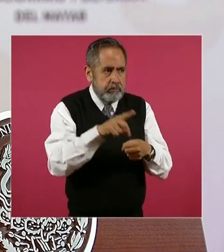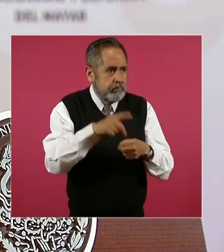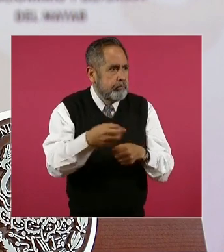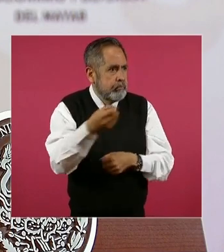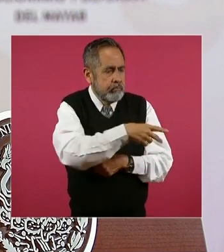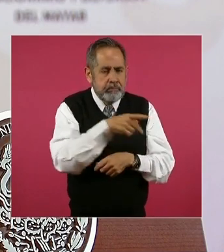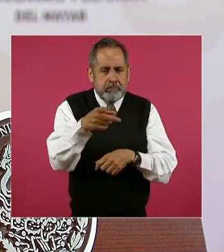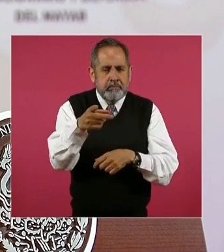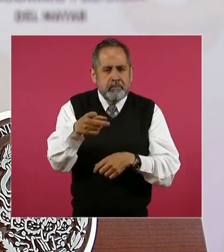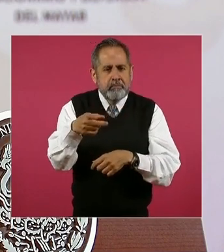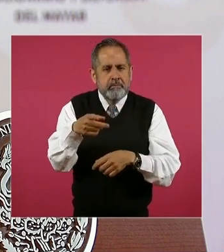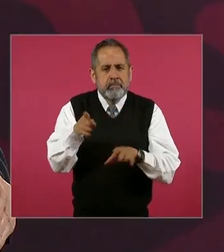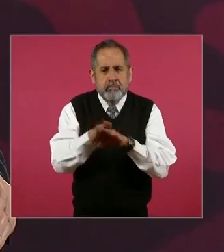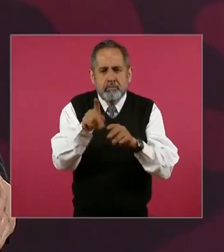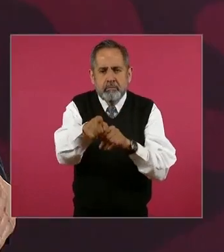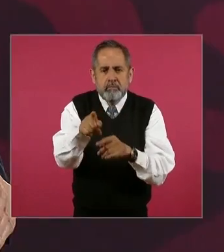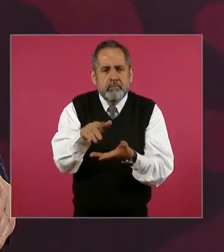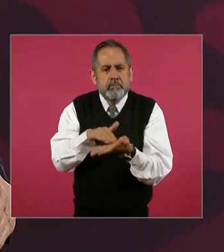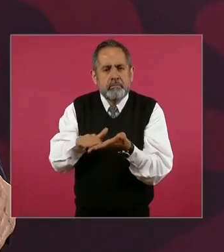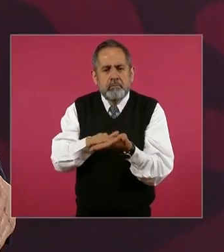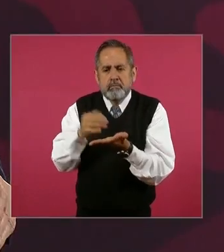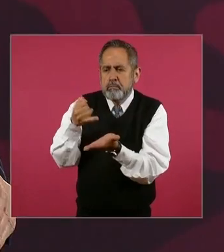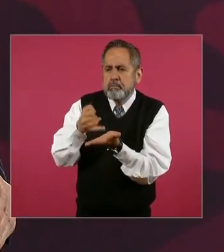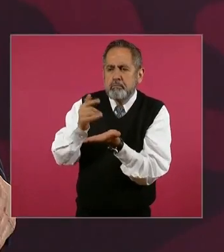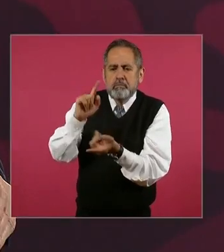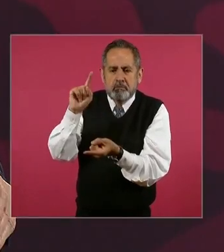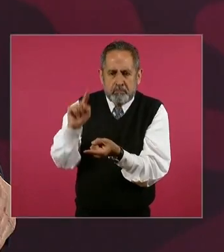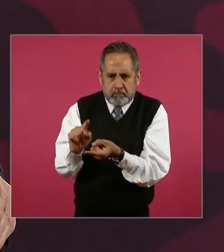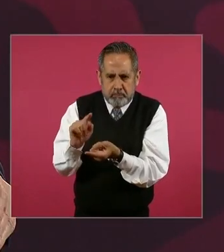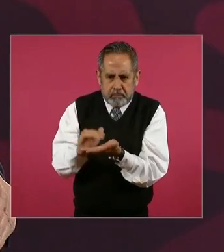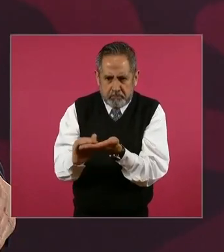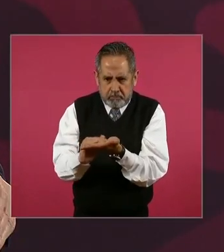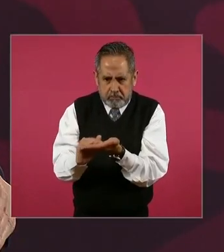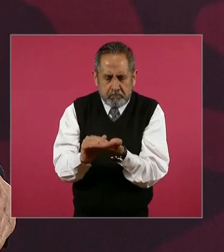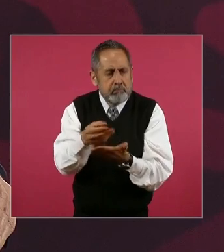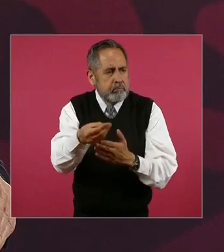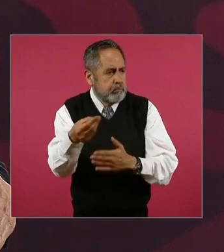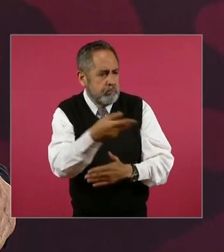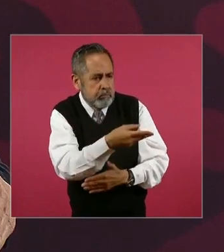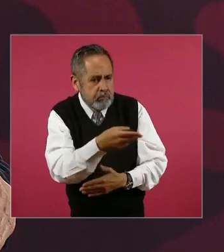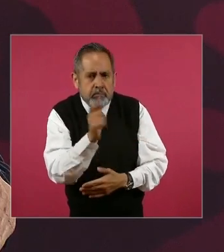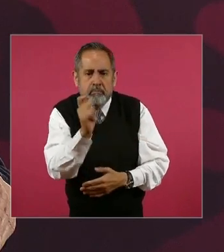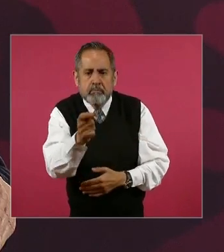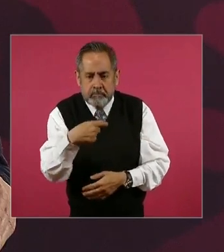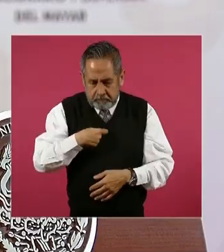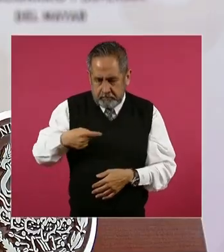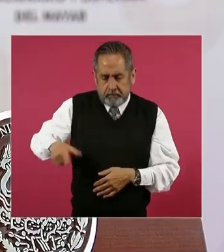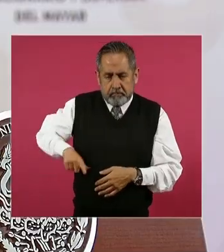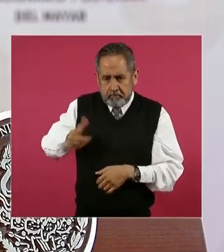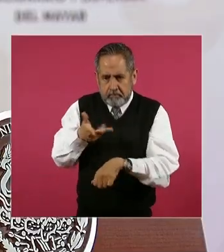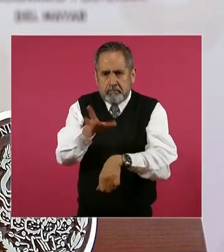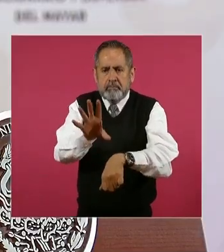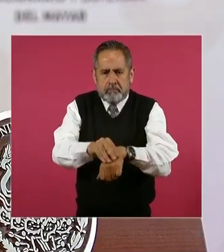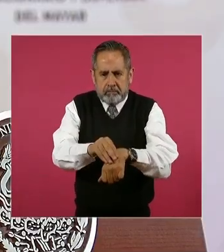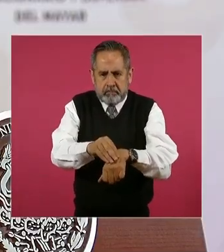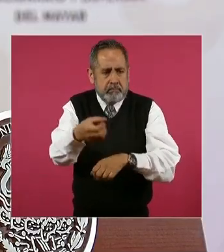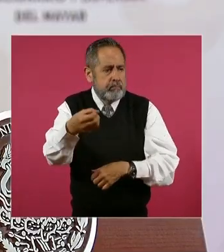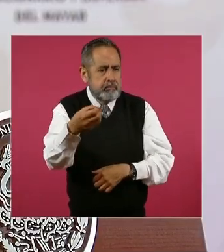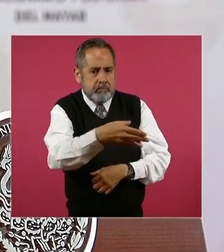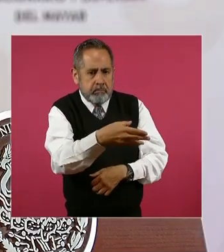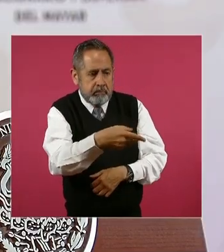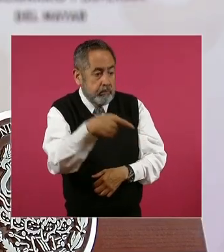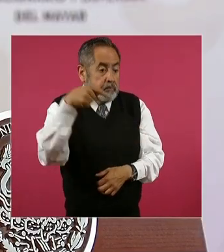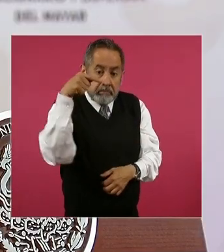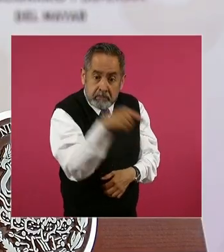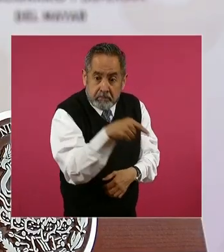donador puede deducir de sus impuestos el dinero que donó desde ese momento son entidades de